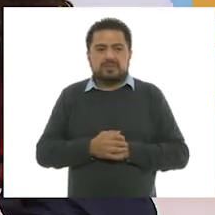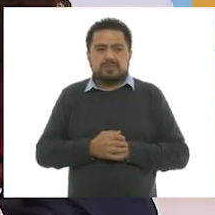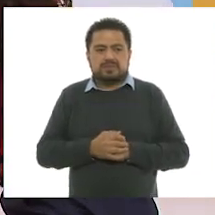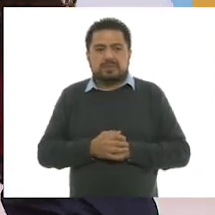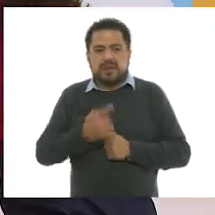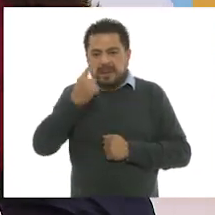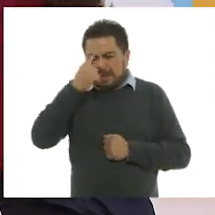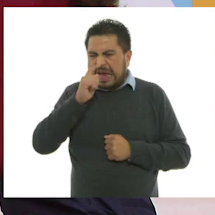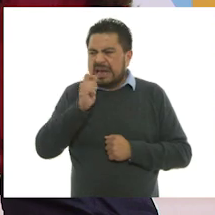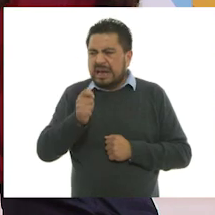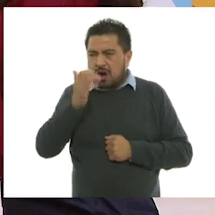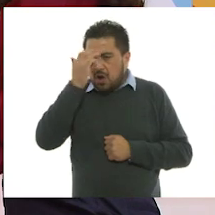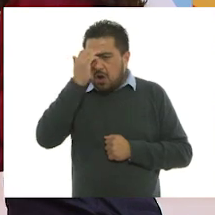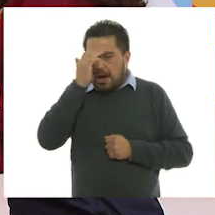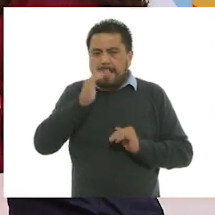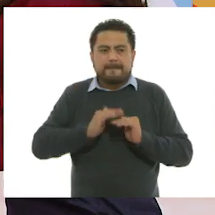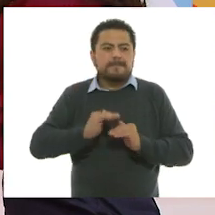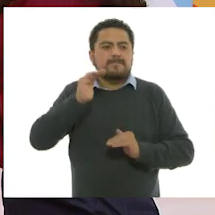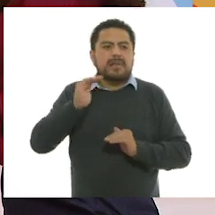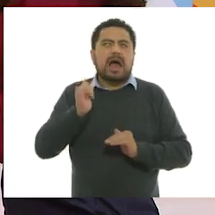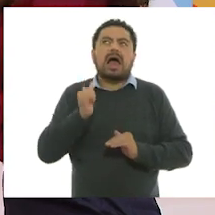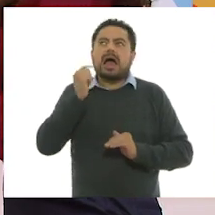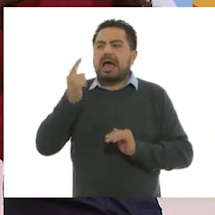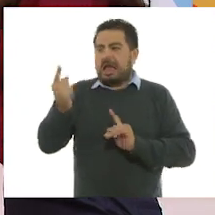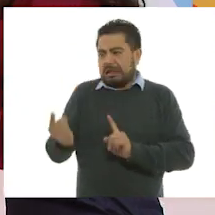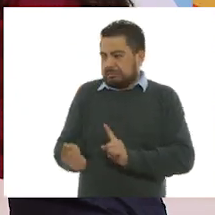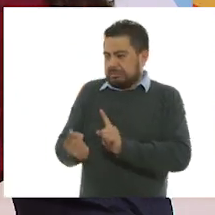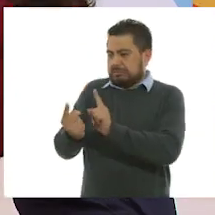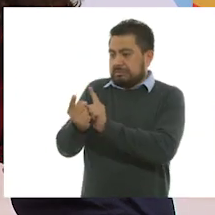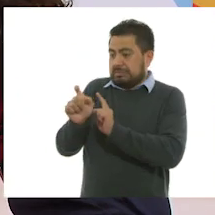para conocer más a alguien.